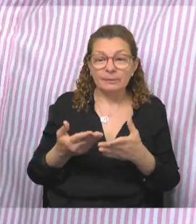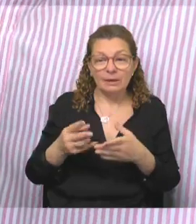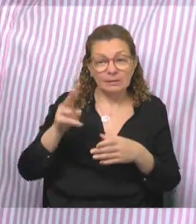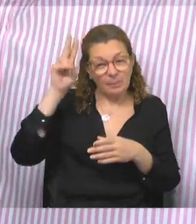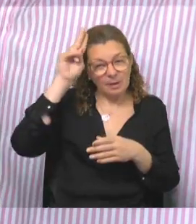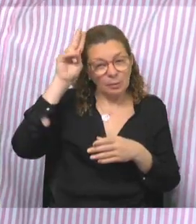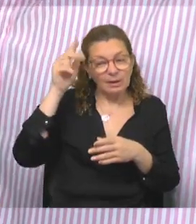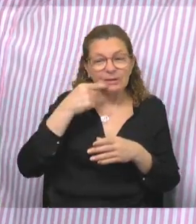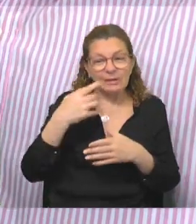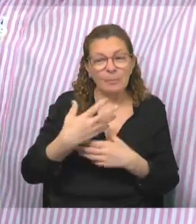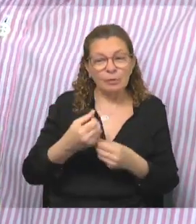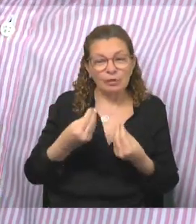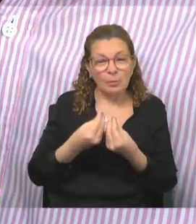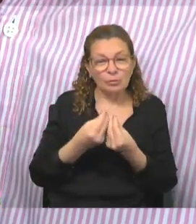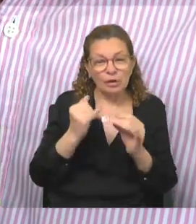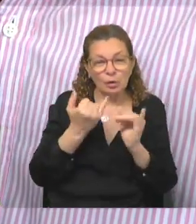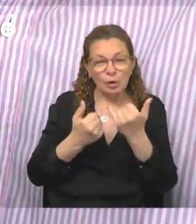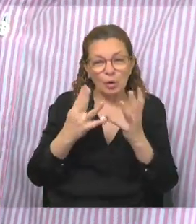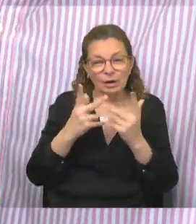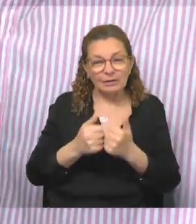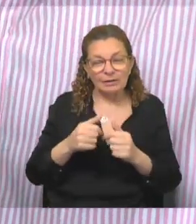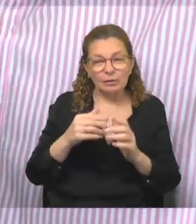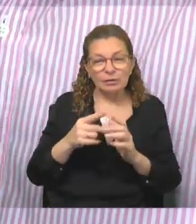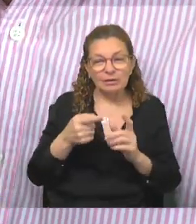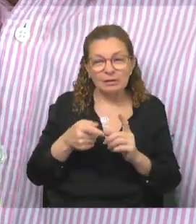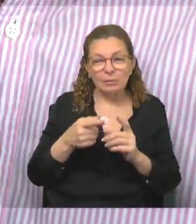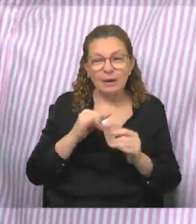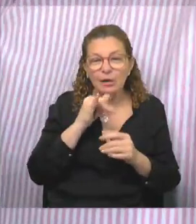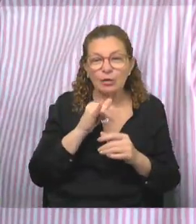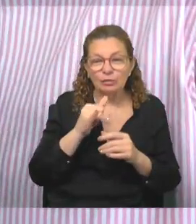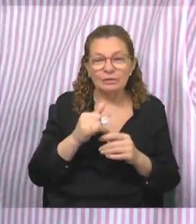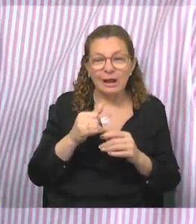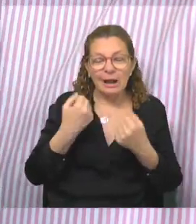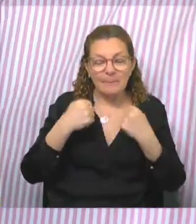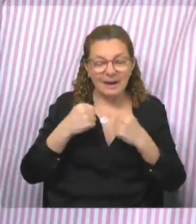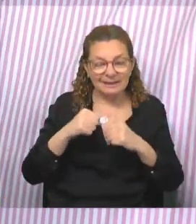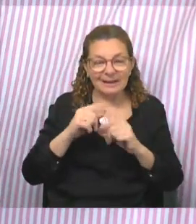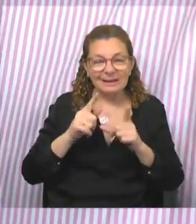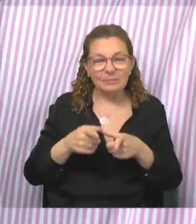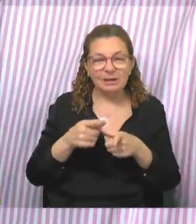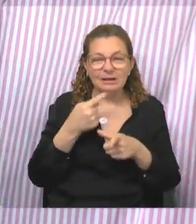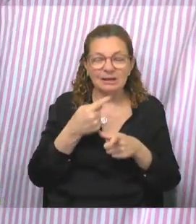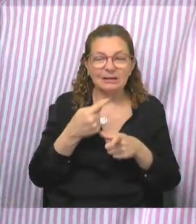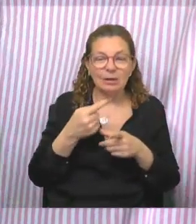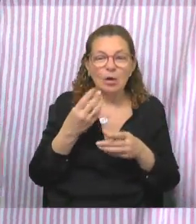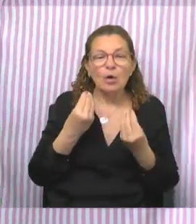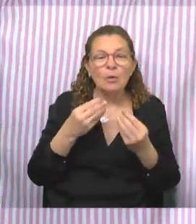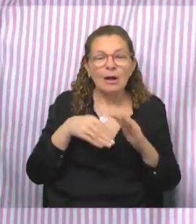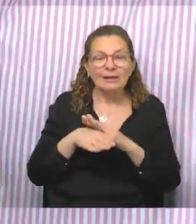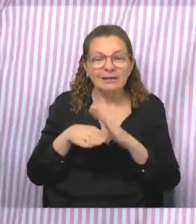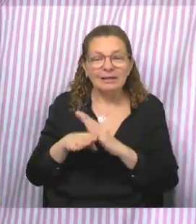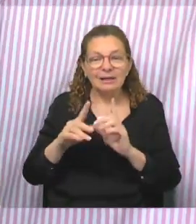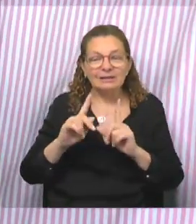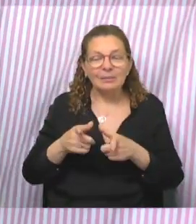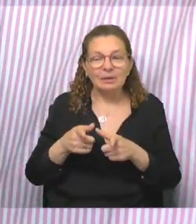realidad apoya muchas organizaciones en todo el país entonces van a contar las buenas prácticas Y también cómo cómo se puede acceder a ese tipo